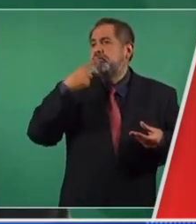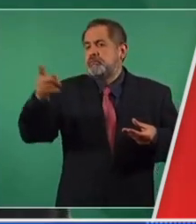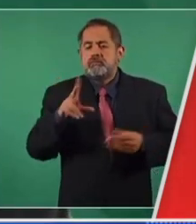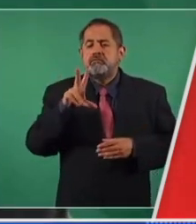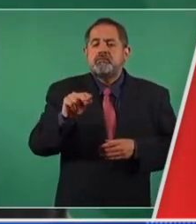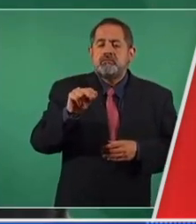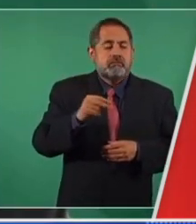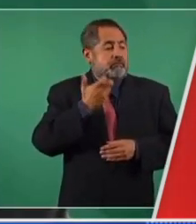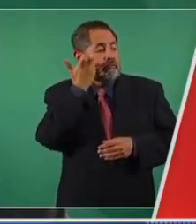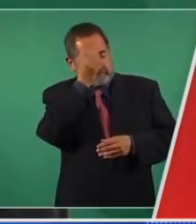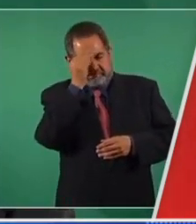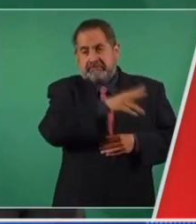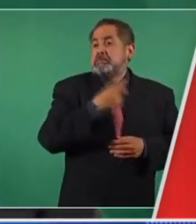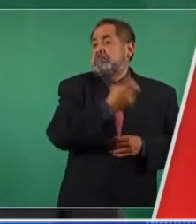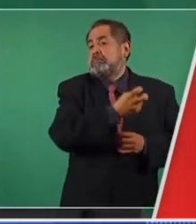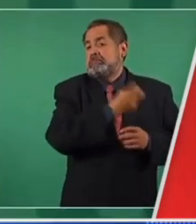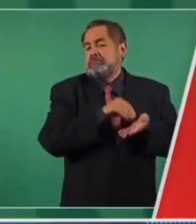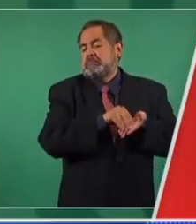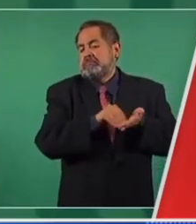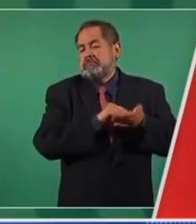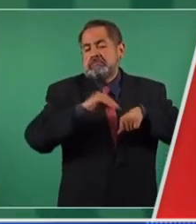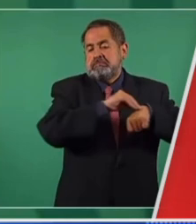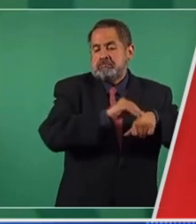ánimo de